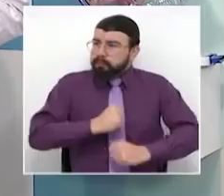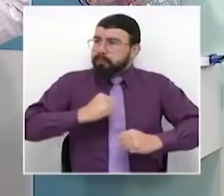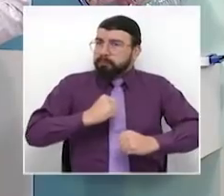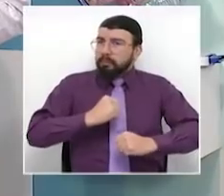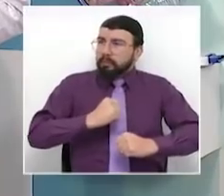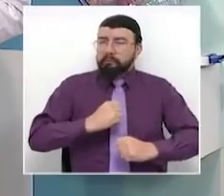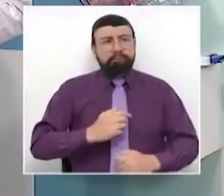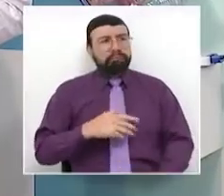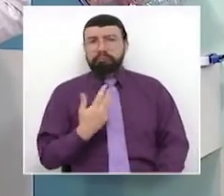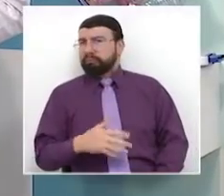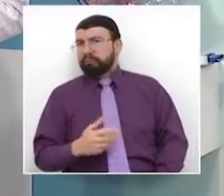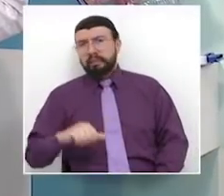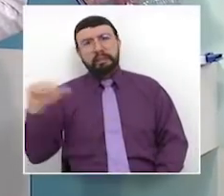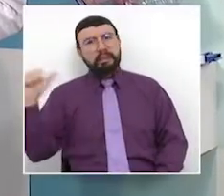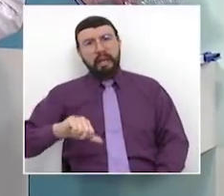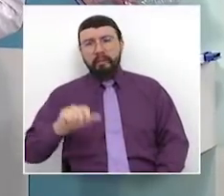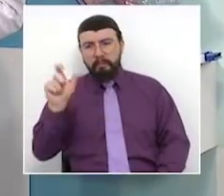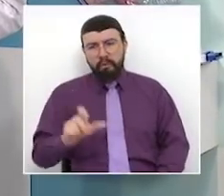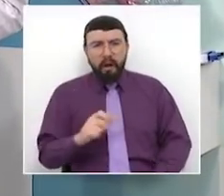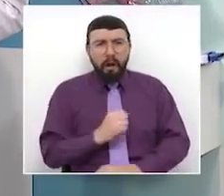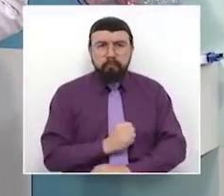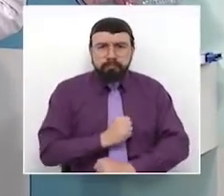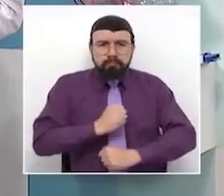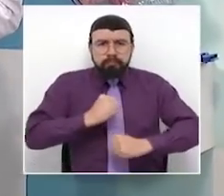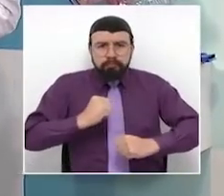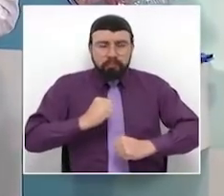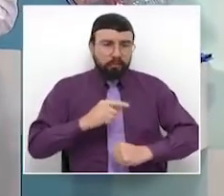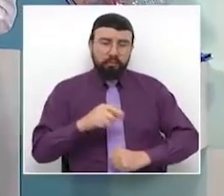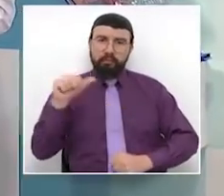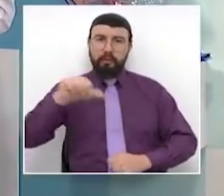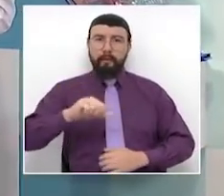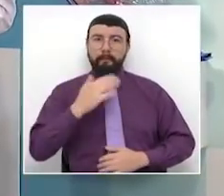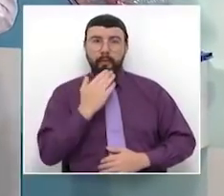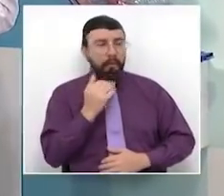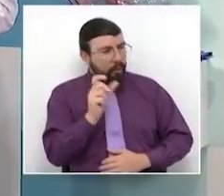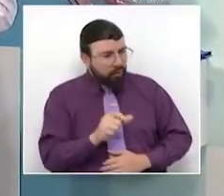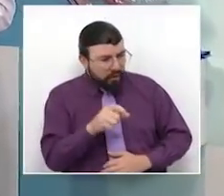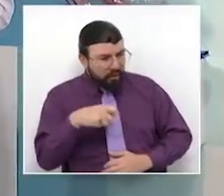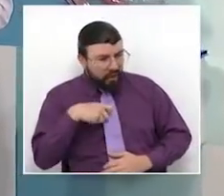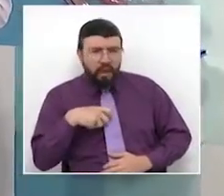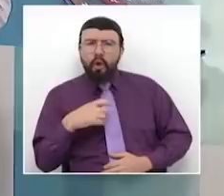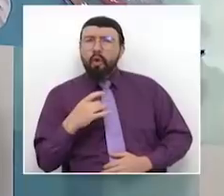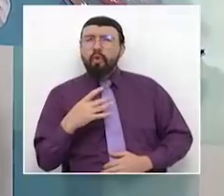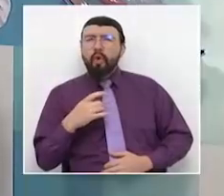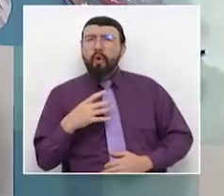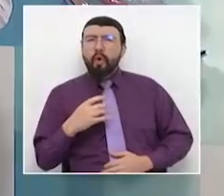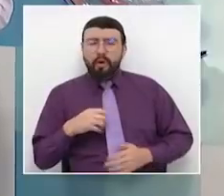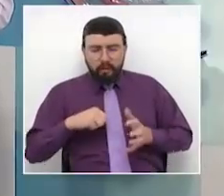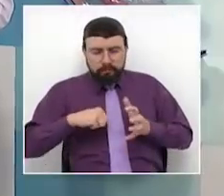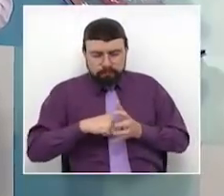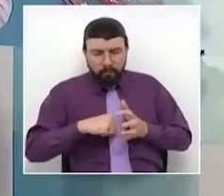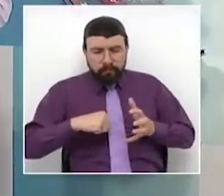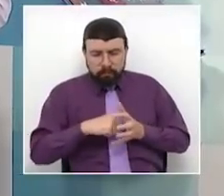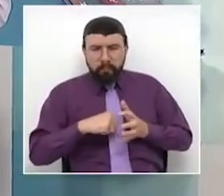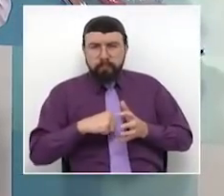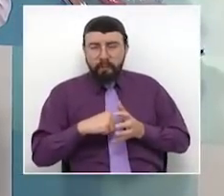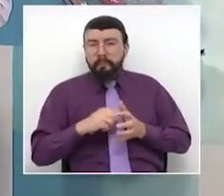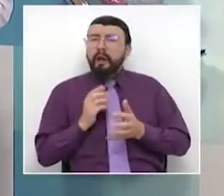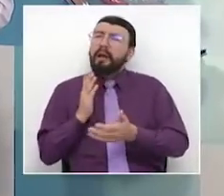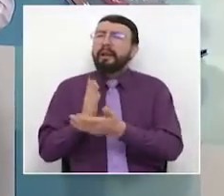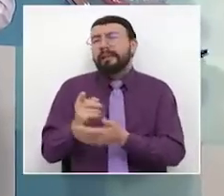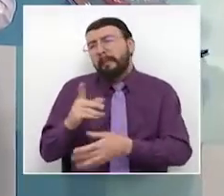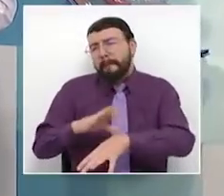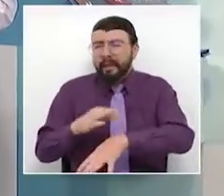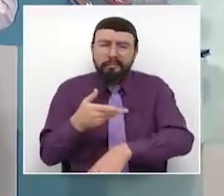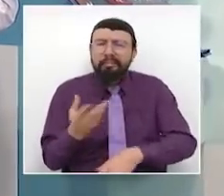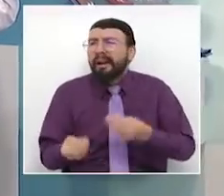perjudicial. Y mire una cosa agravante. La persona tiene un dolor en la rodilla y tiene una artrosis. Va a donde su médico y le